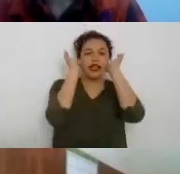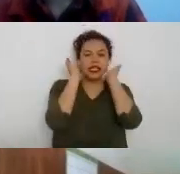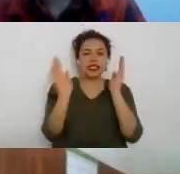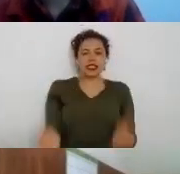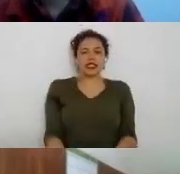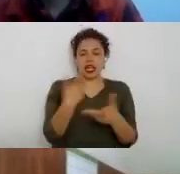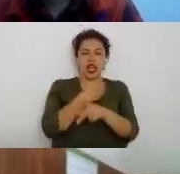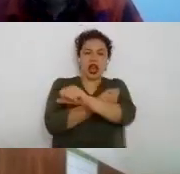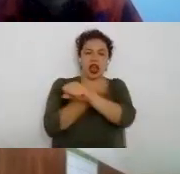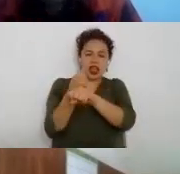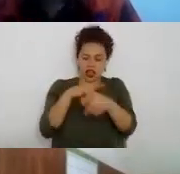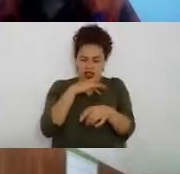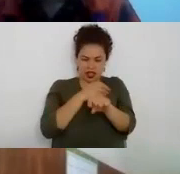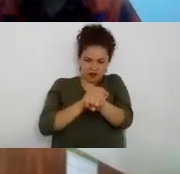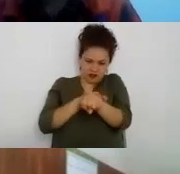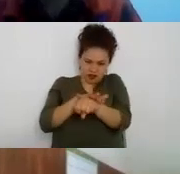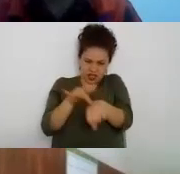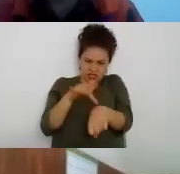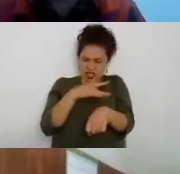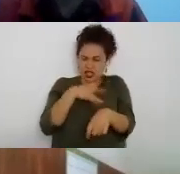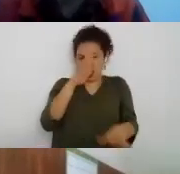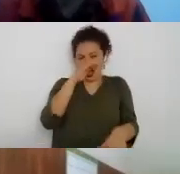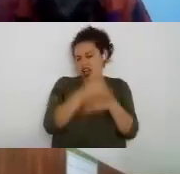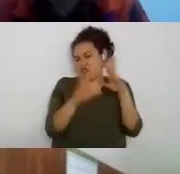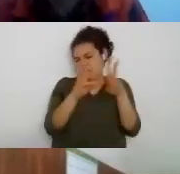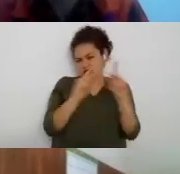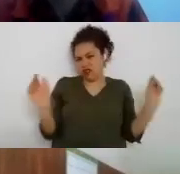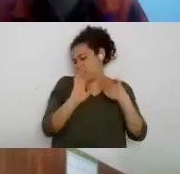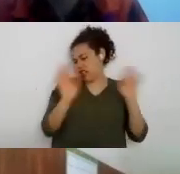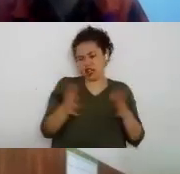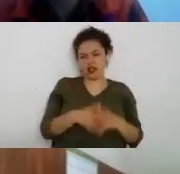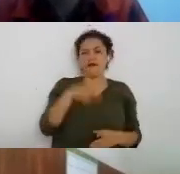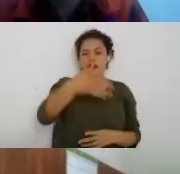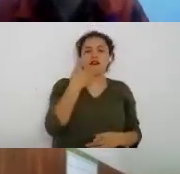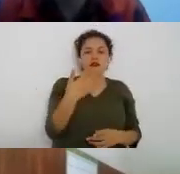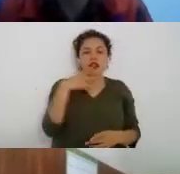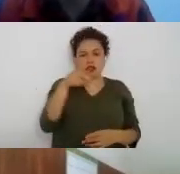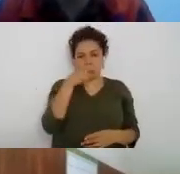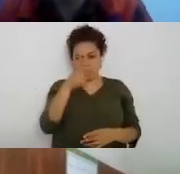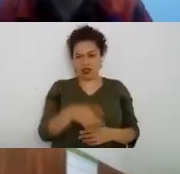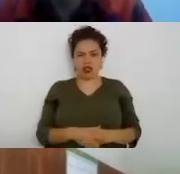terminaciones nerviosas. Ujú. Exactamente. Es muy correcto lo que comenta.